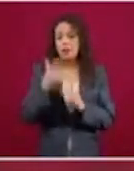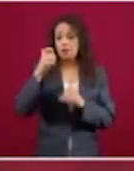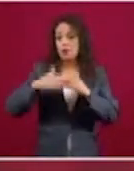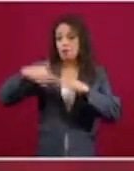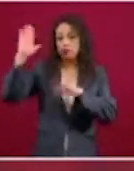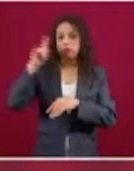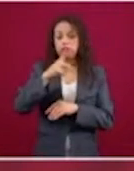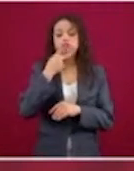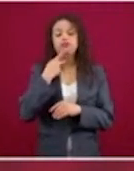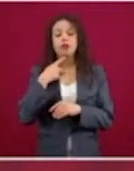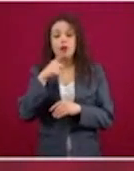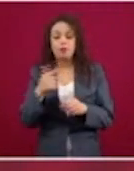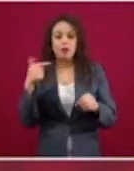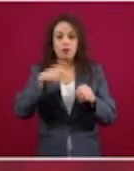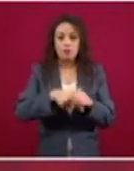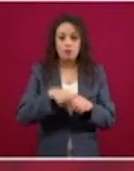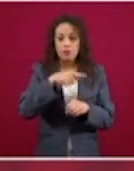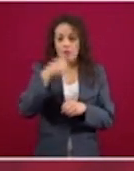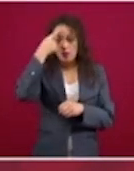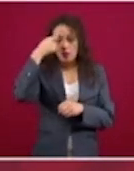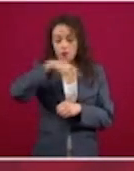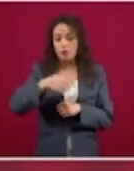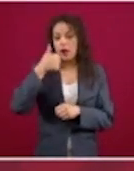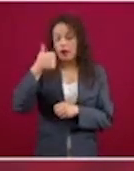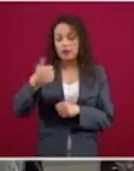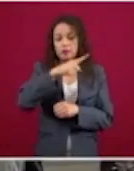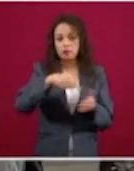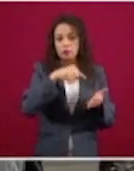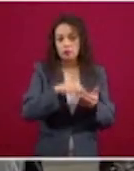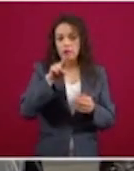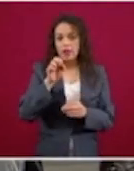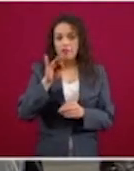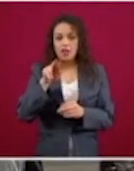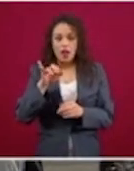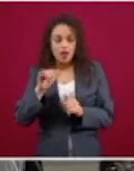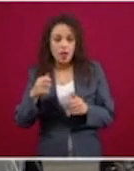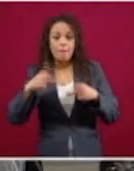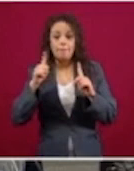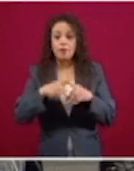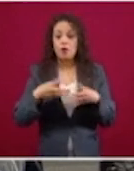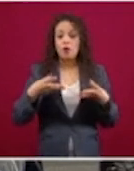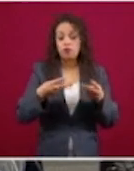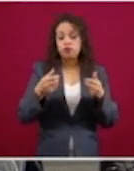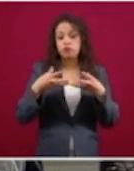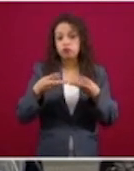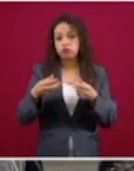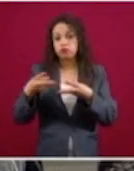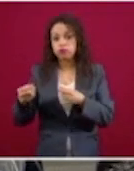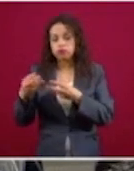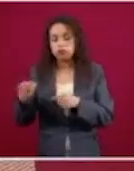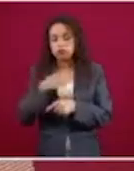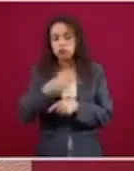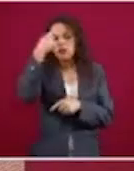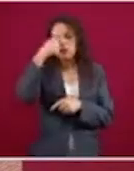pesos de refaccionamiento para las seis refinerías. Sus gastos de operación, donde incluye